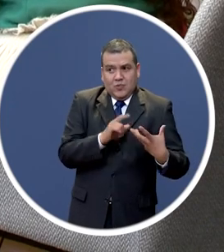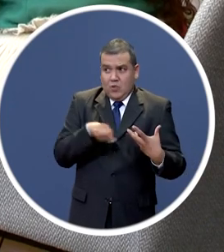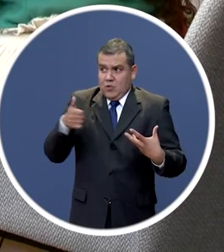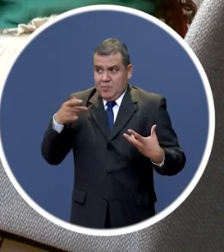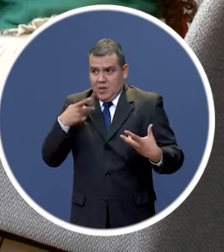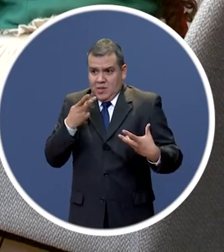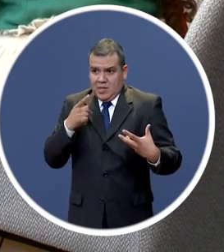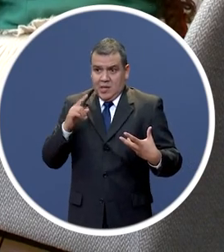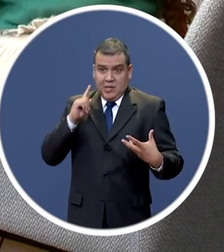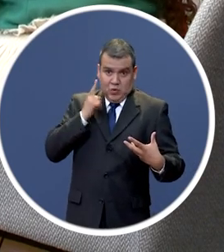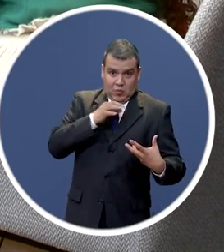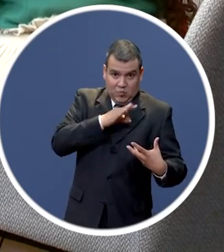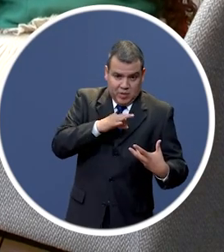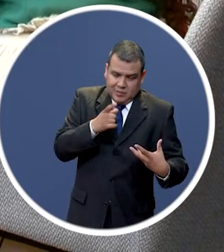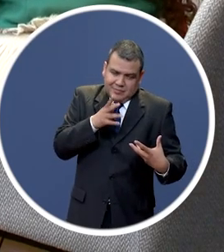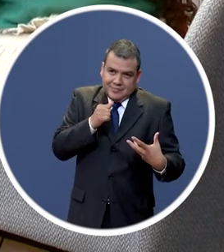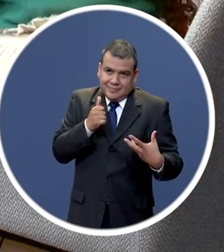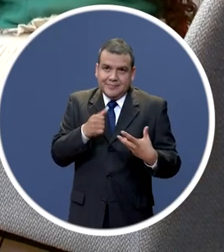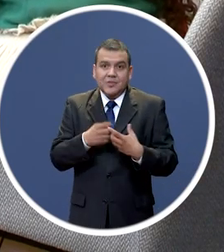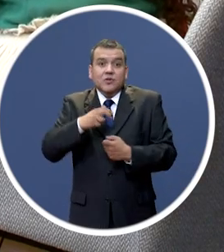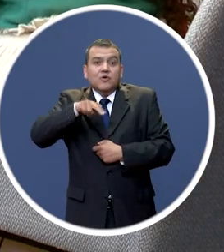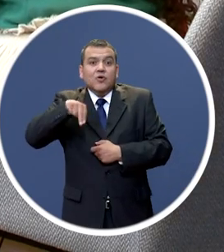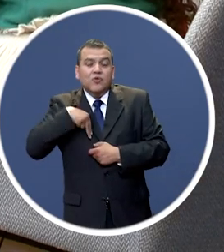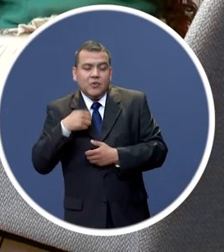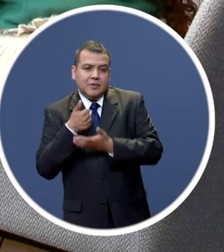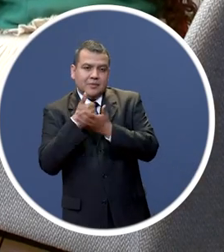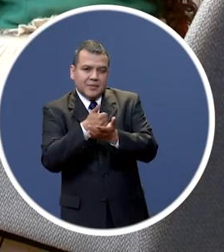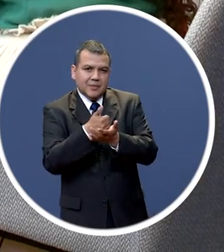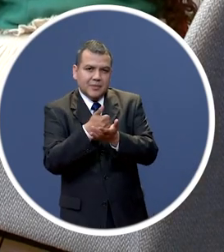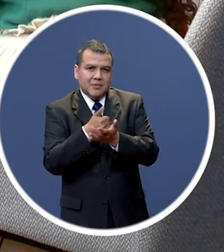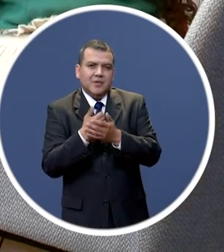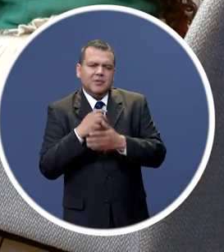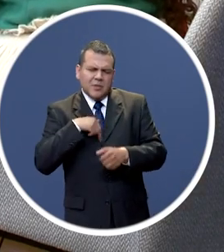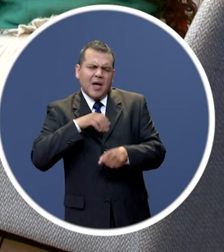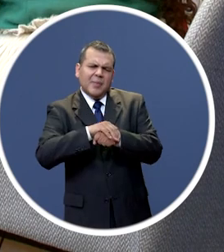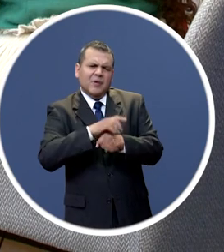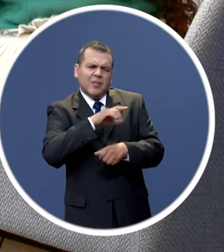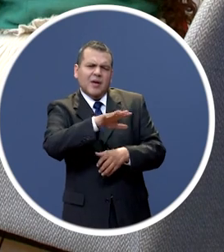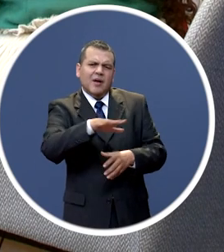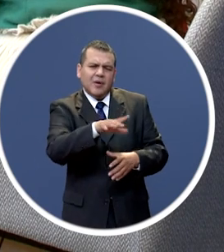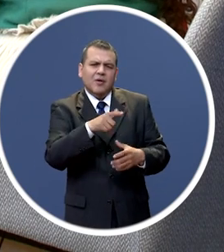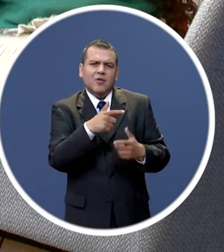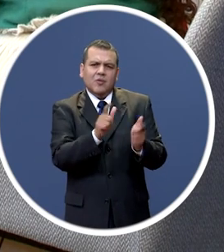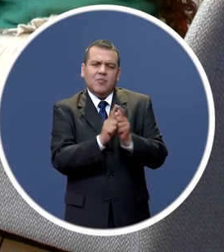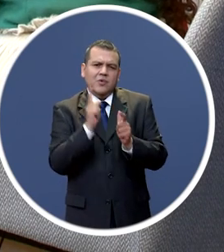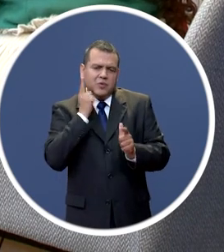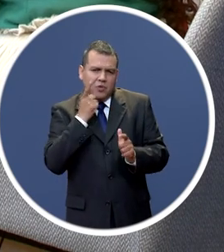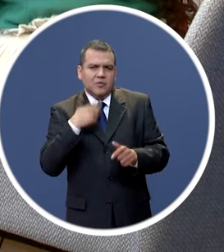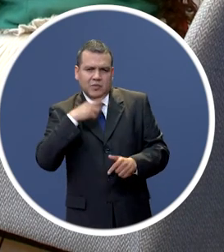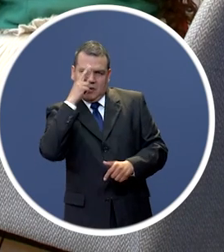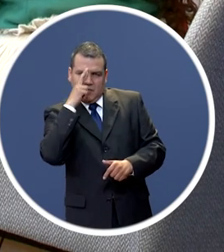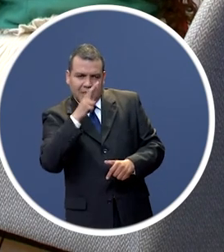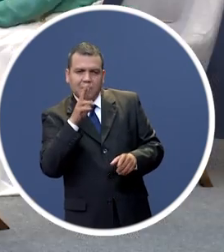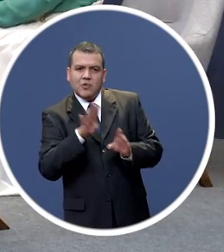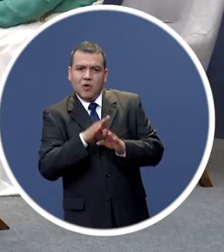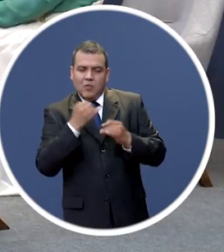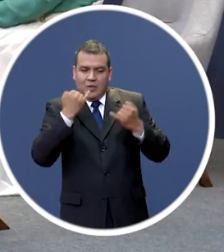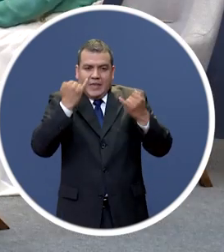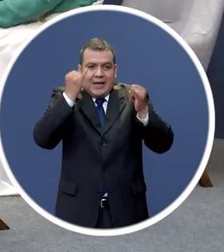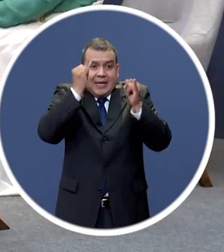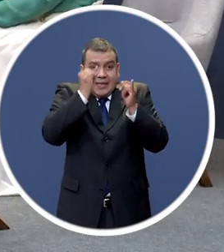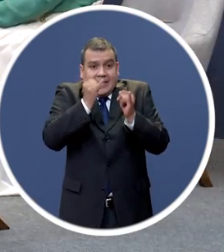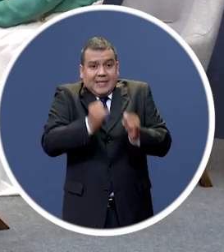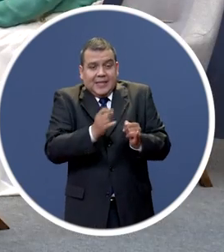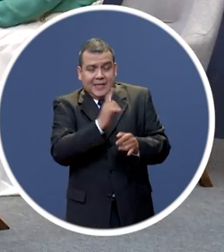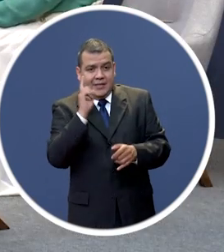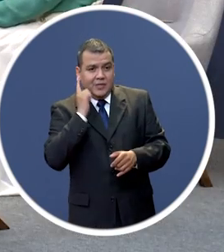Entonces, nosotros quienes colaboramos siendo oyentes somos amigos de esa comunidad, respetamos ese sentido de identidad y nos